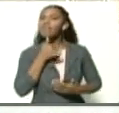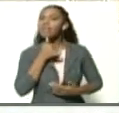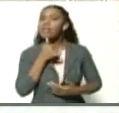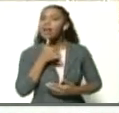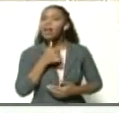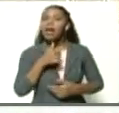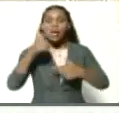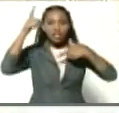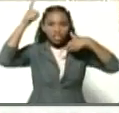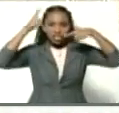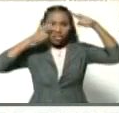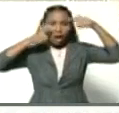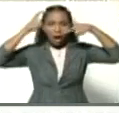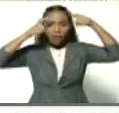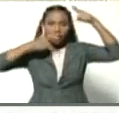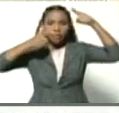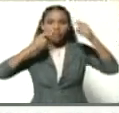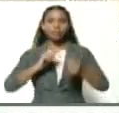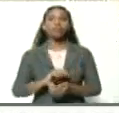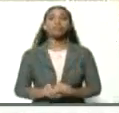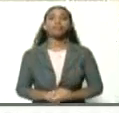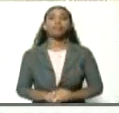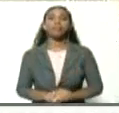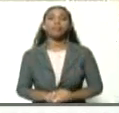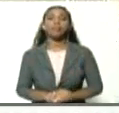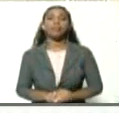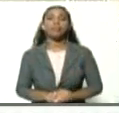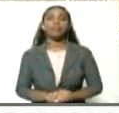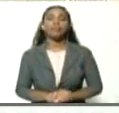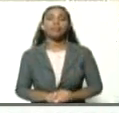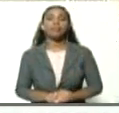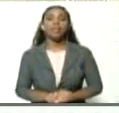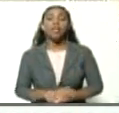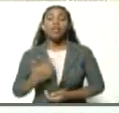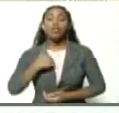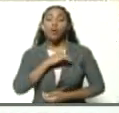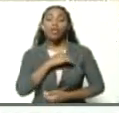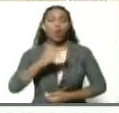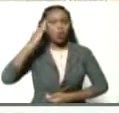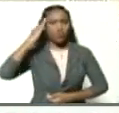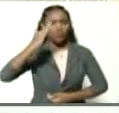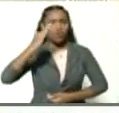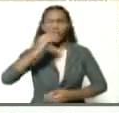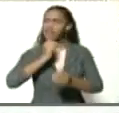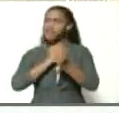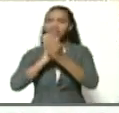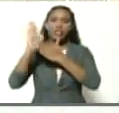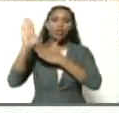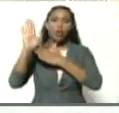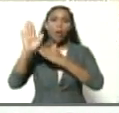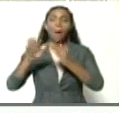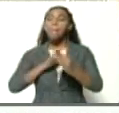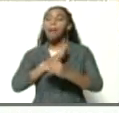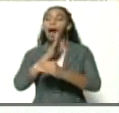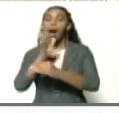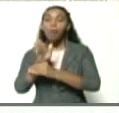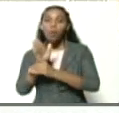Hugo Rafael Chávez Frías, nuestro comandante infinito. Vámonos al Zulia